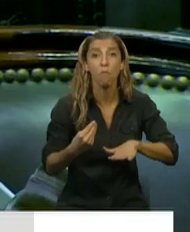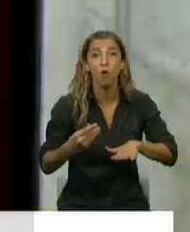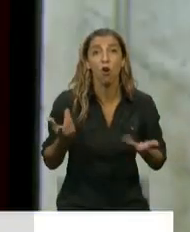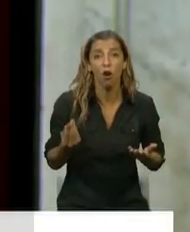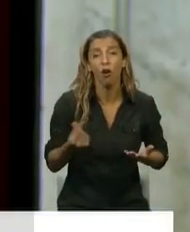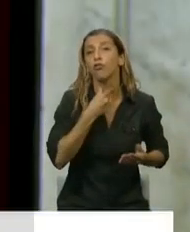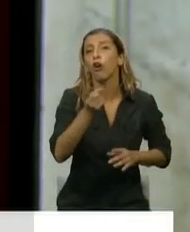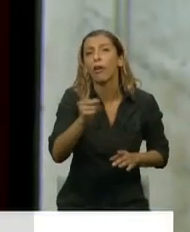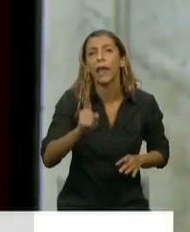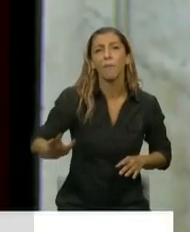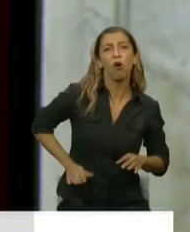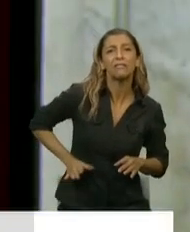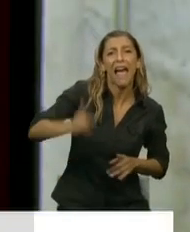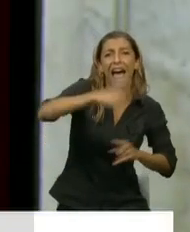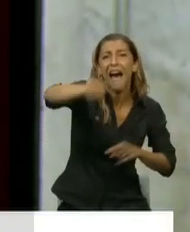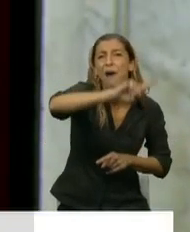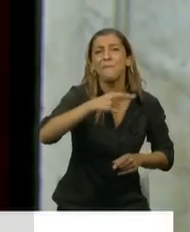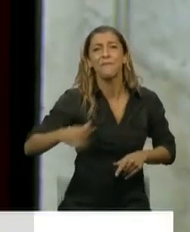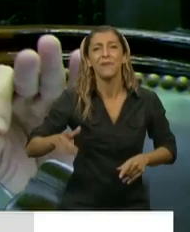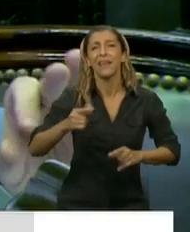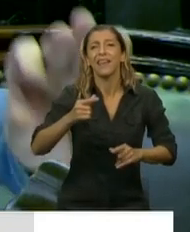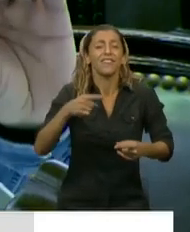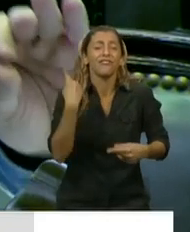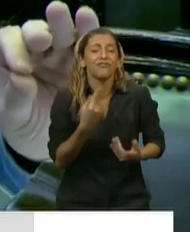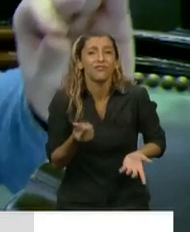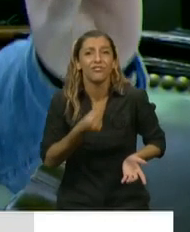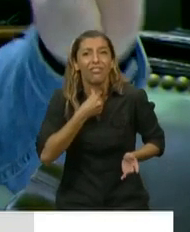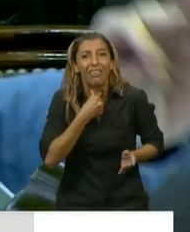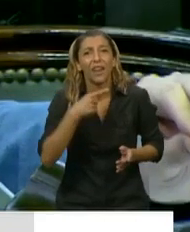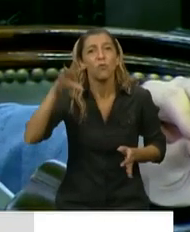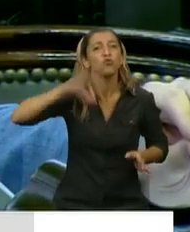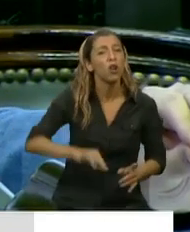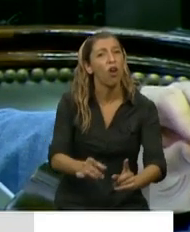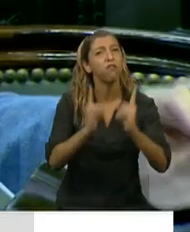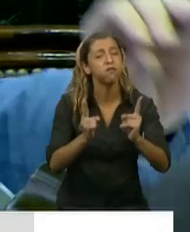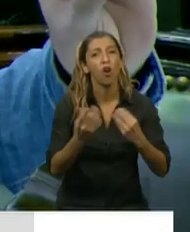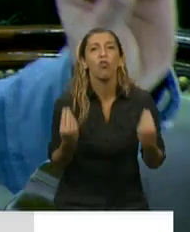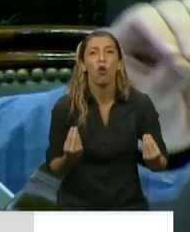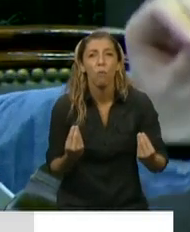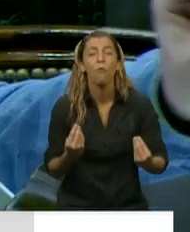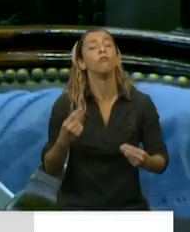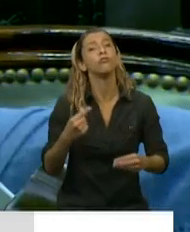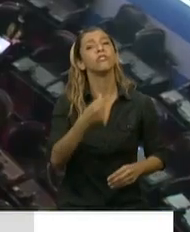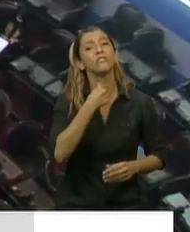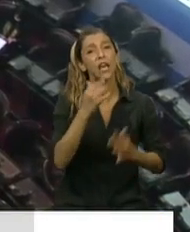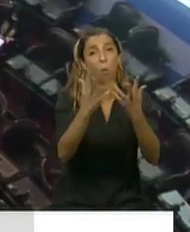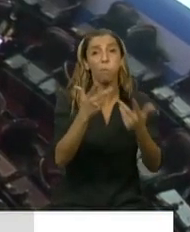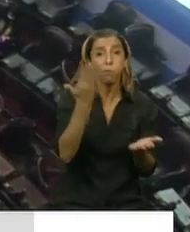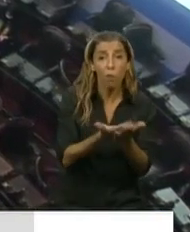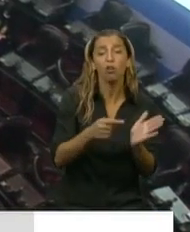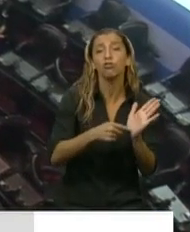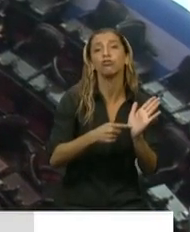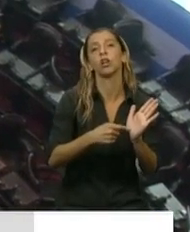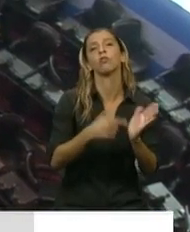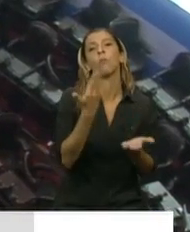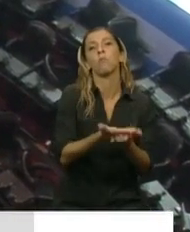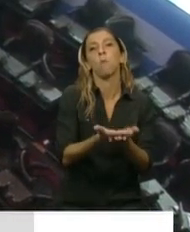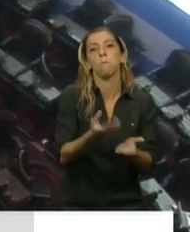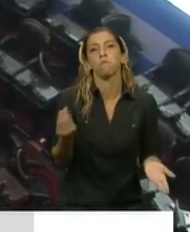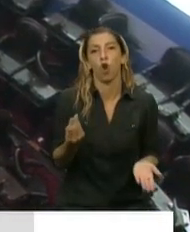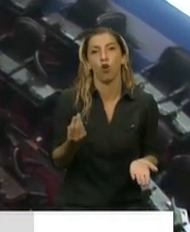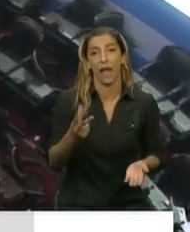altas rentas de las empresas, de los grandes terratenientes, porque no puede ser. ¿Hasta cuándo los trabajadores son los que tienen que hacer los